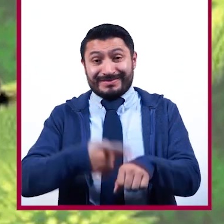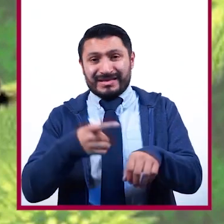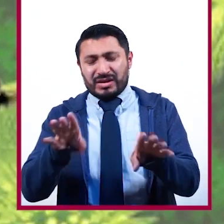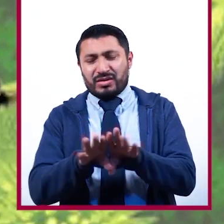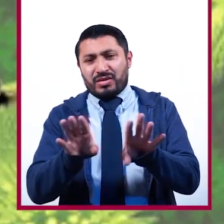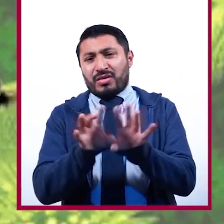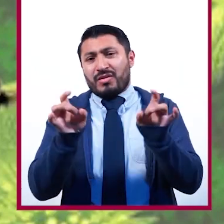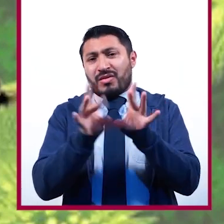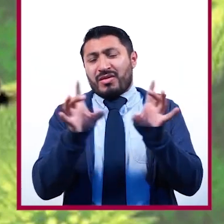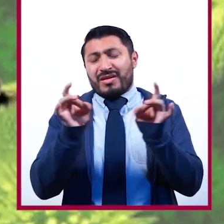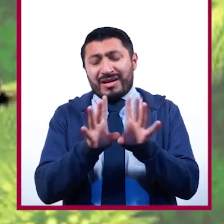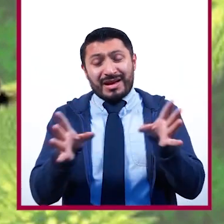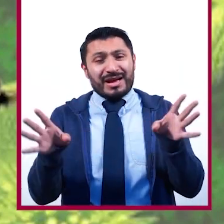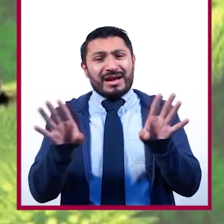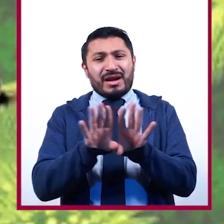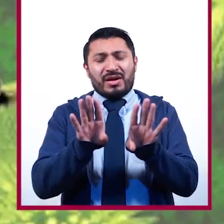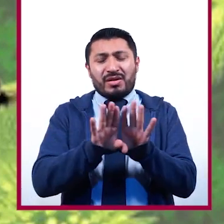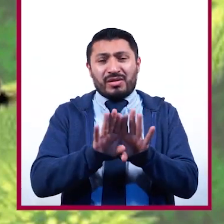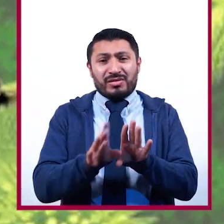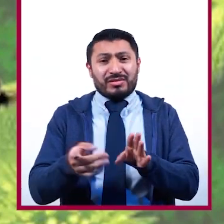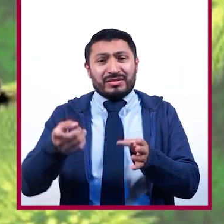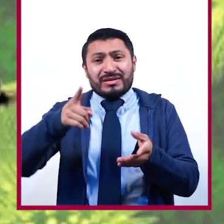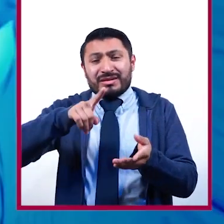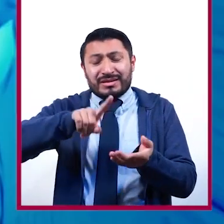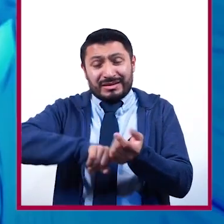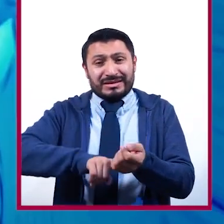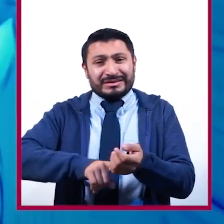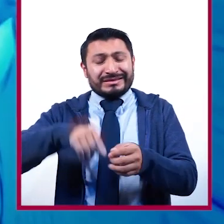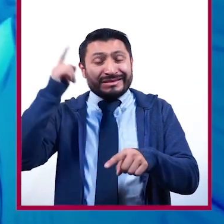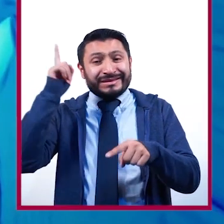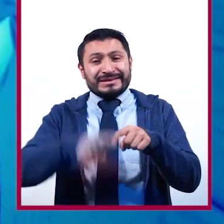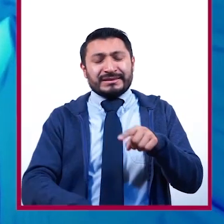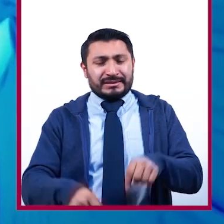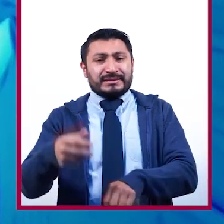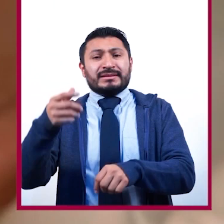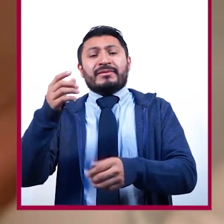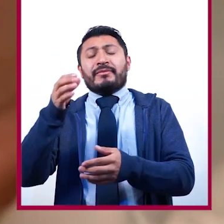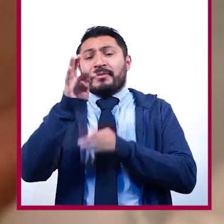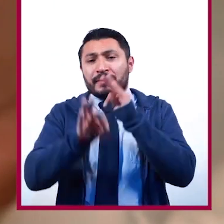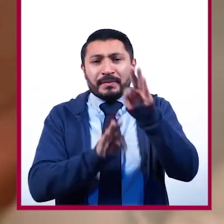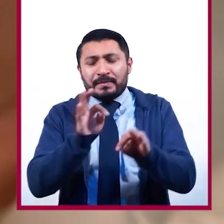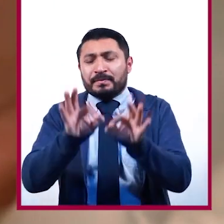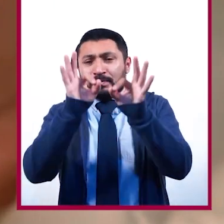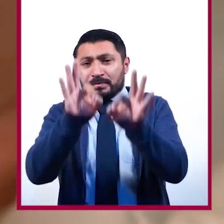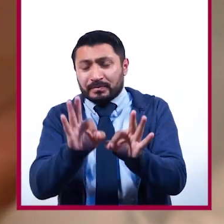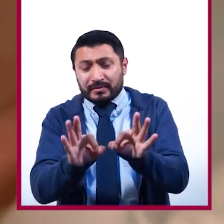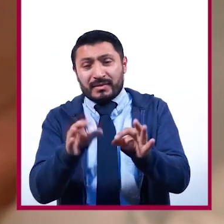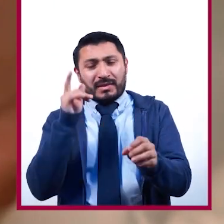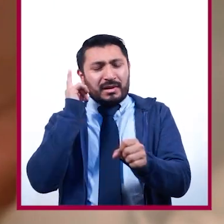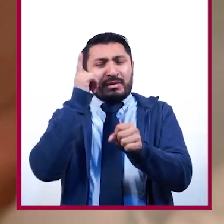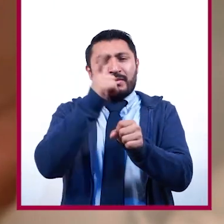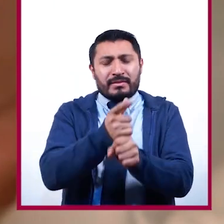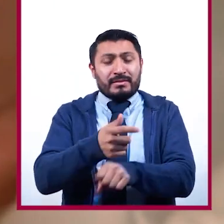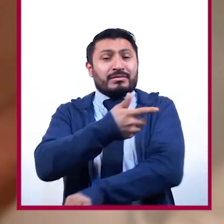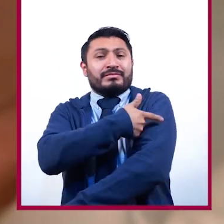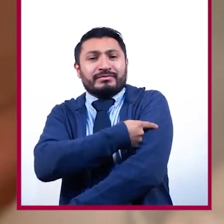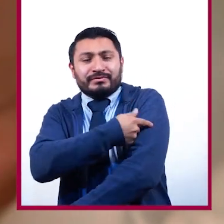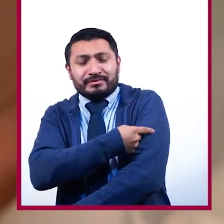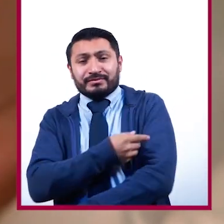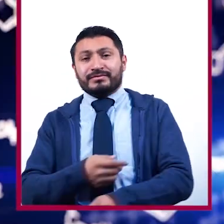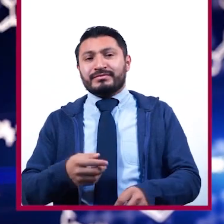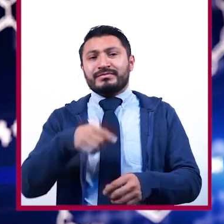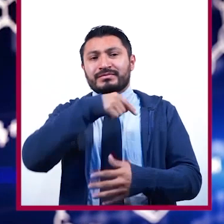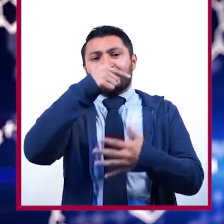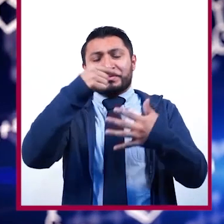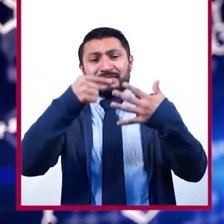enfermedad eran efectos de una causa que podía ser ubicada y eliminada con un tratamiento específico. Vislumbró que las